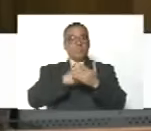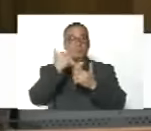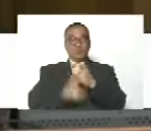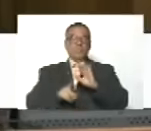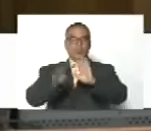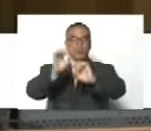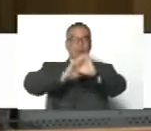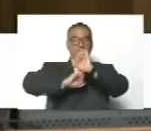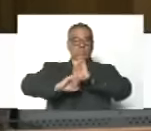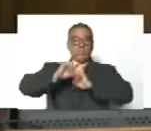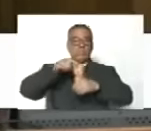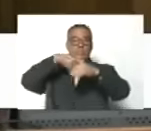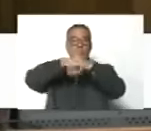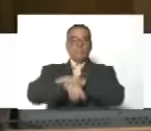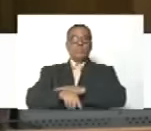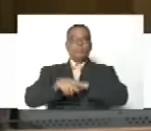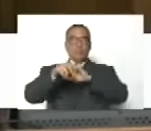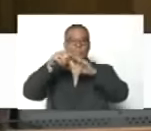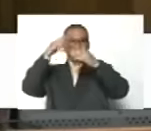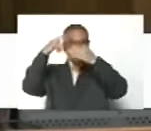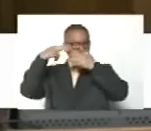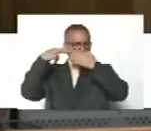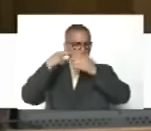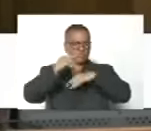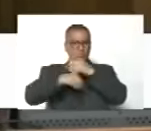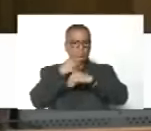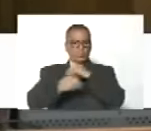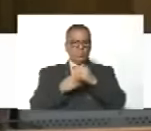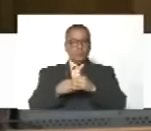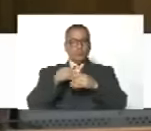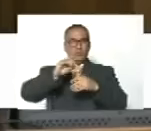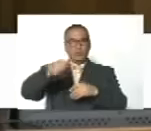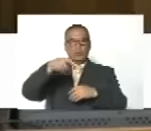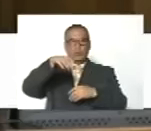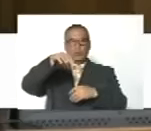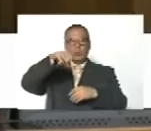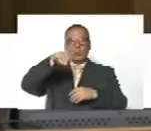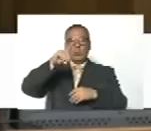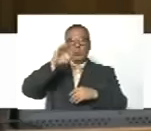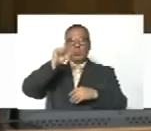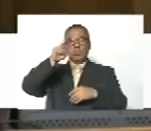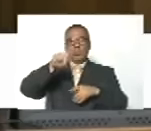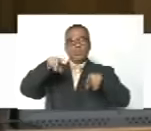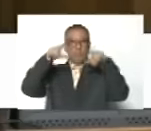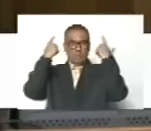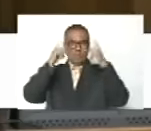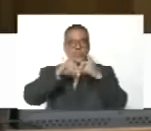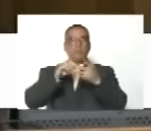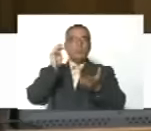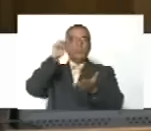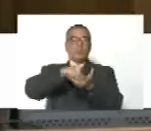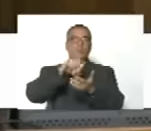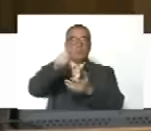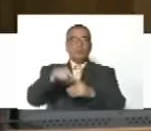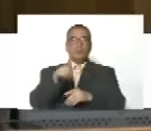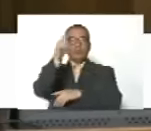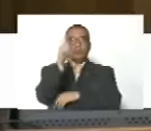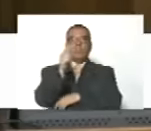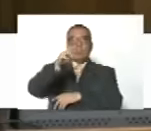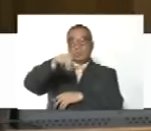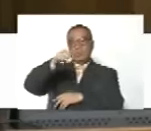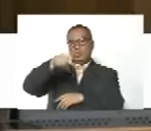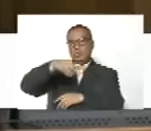acuerdo en repudio a la incursión terrorista frustrada denominada Operación Gedeón por las costas de los estados La Guaira y Aragua. El diputado